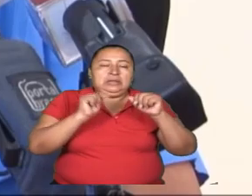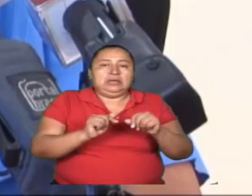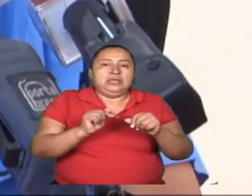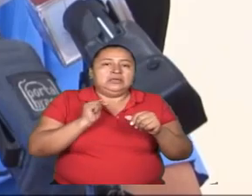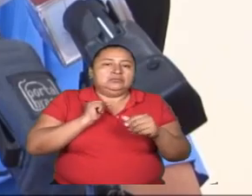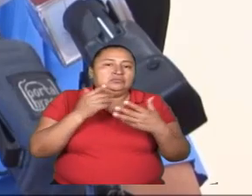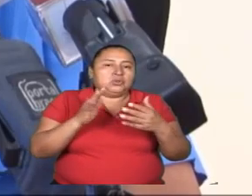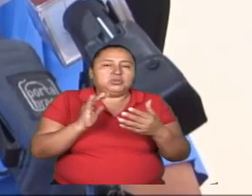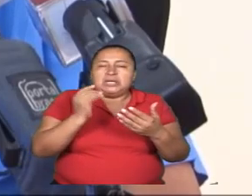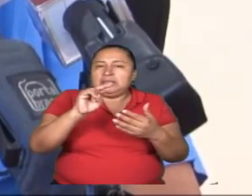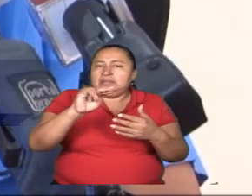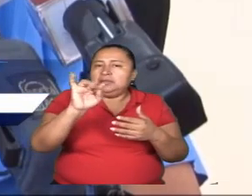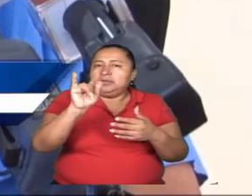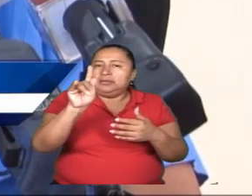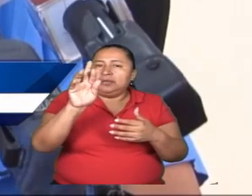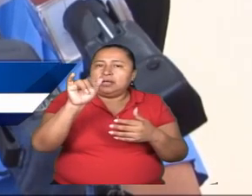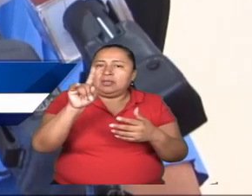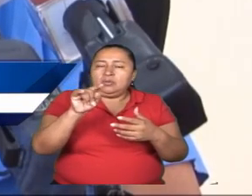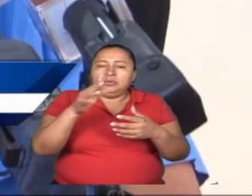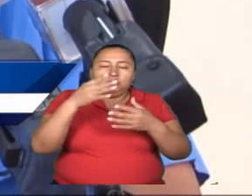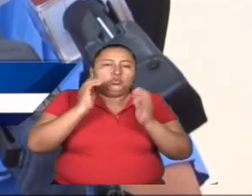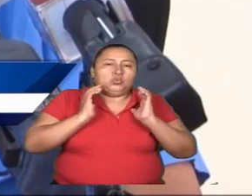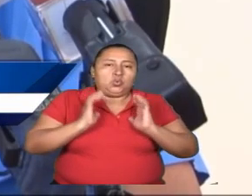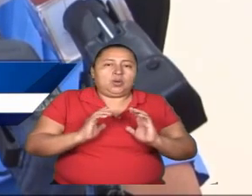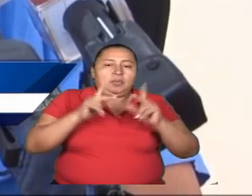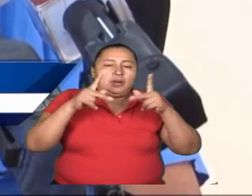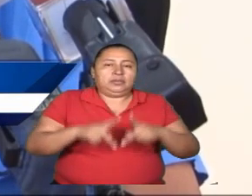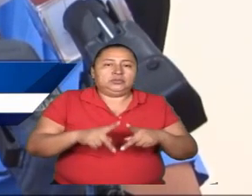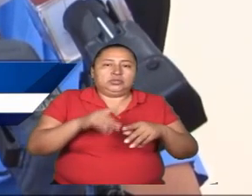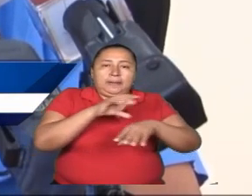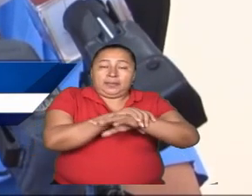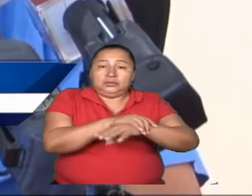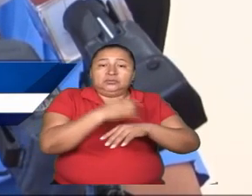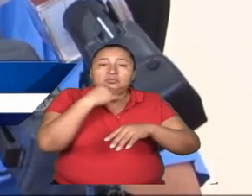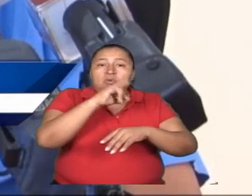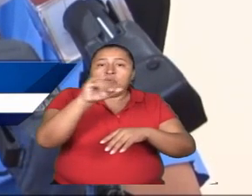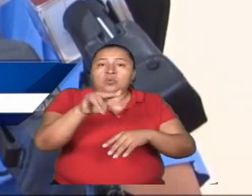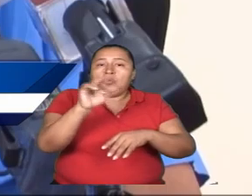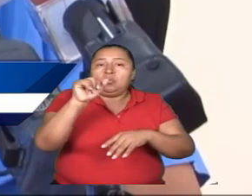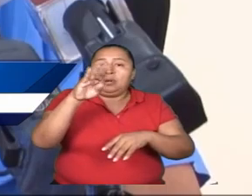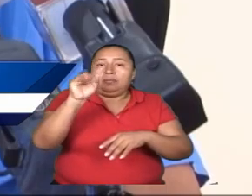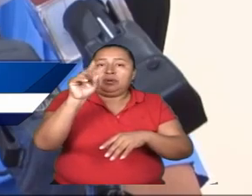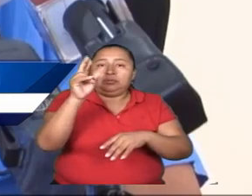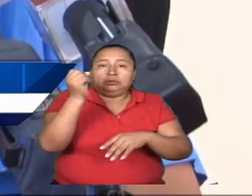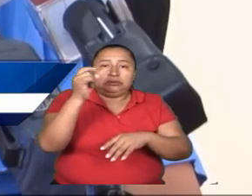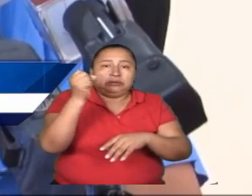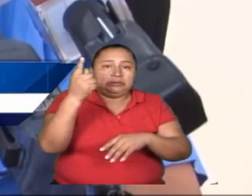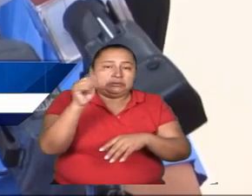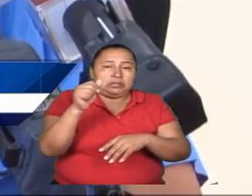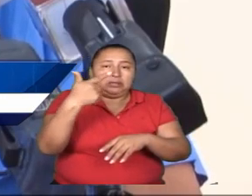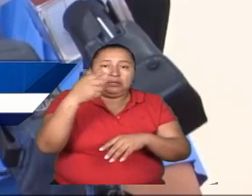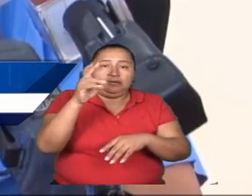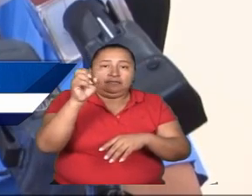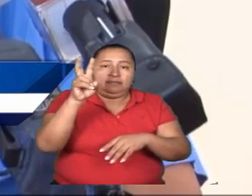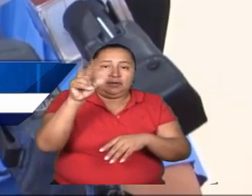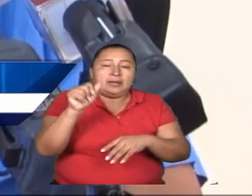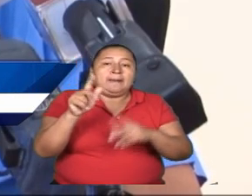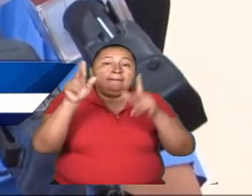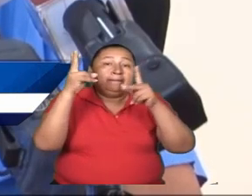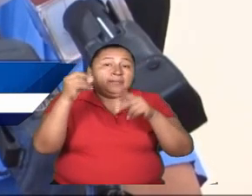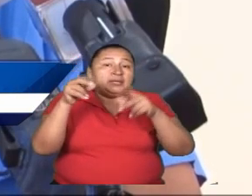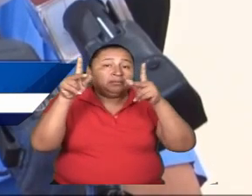productos nitrados en dorsales del terrorista preso Juan Bautista Guevara Carballo, 20 declaraciones